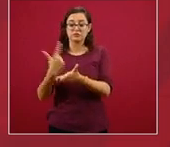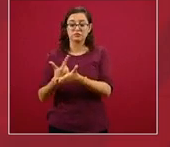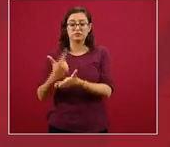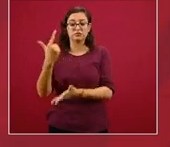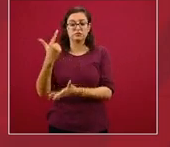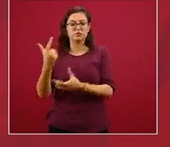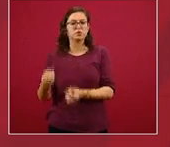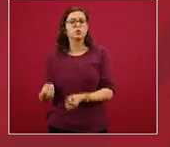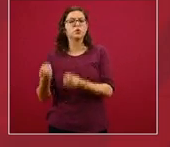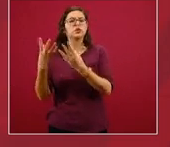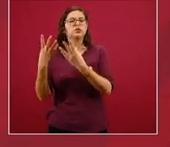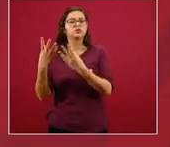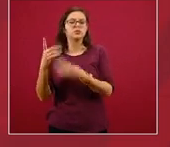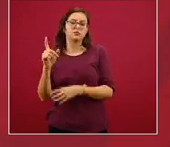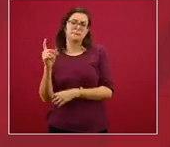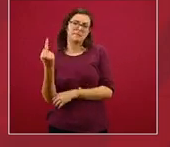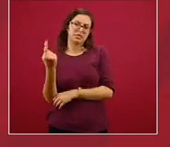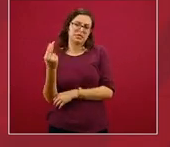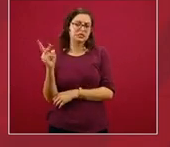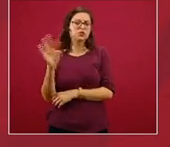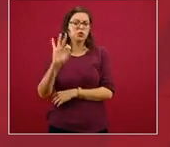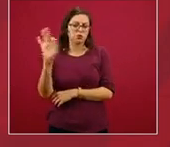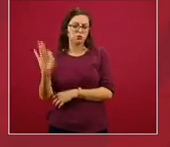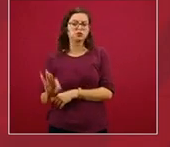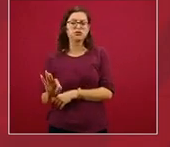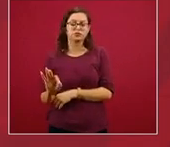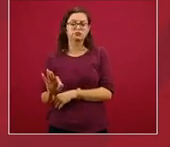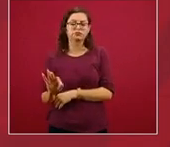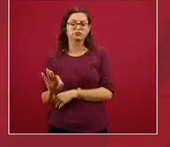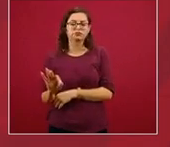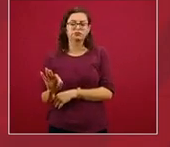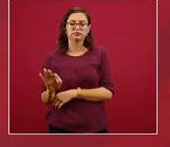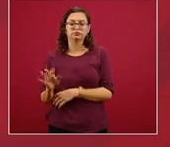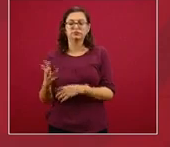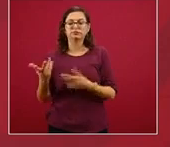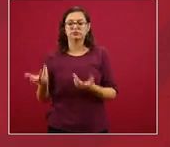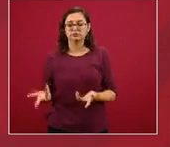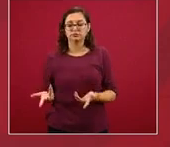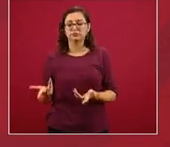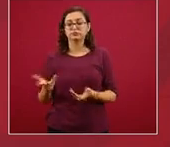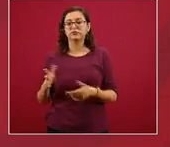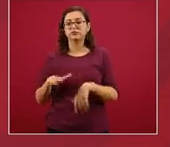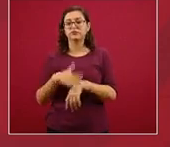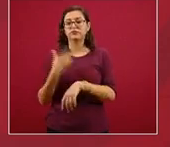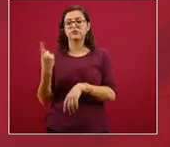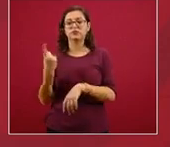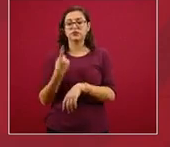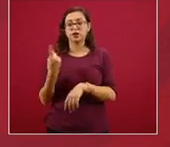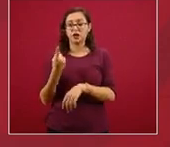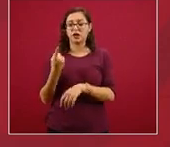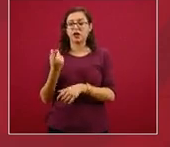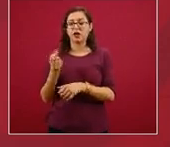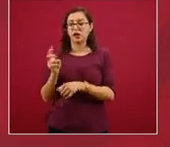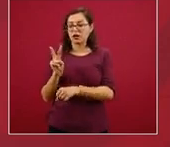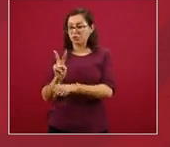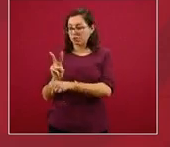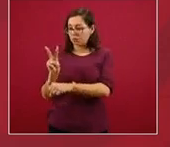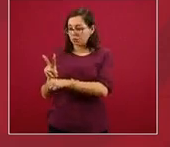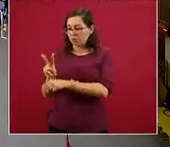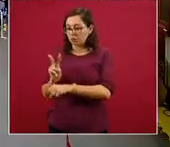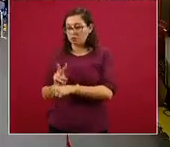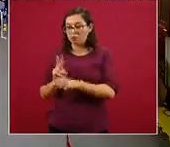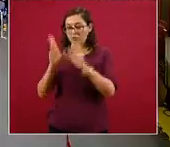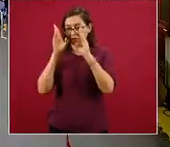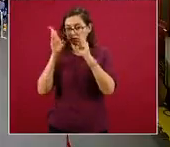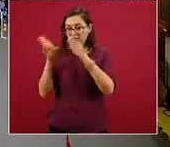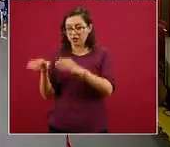menos 25% de esta población, y sobre todo porque además también el sistema de vigilancia epidemiológica en México se